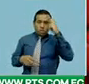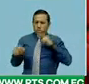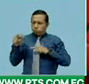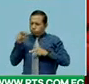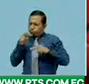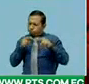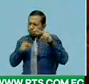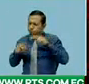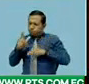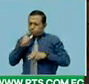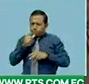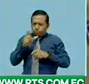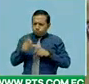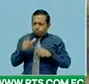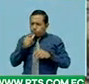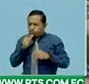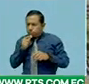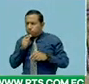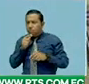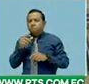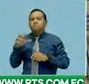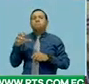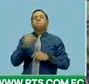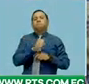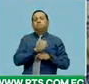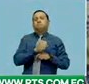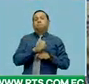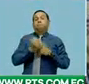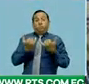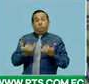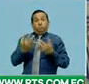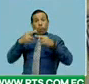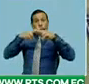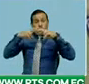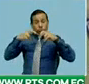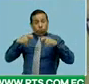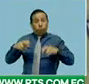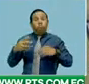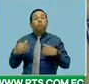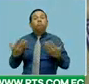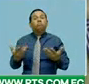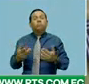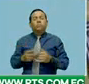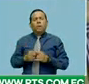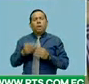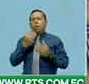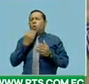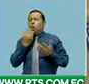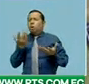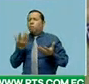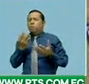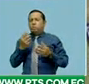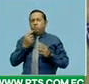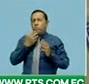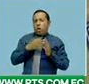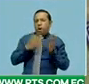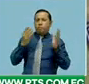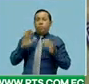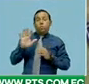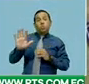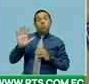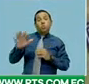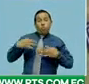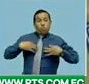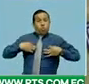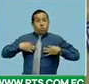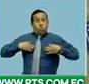en este robo. Se logra también dentro del proceso investigativo recuperar ciertos indicios como son las prendas